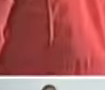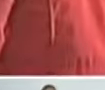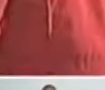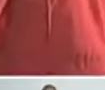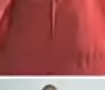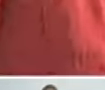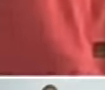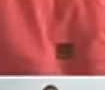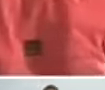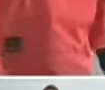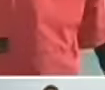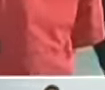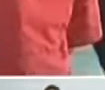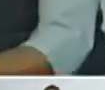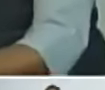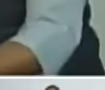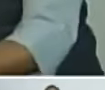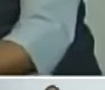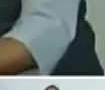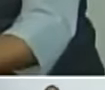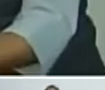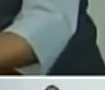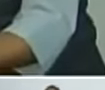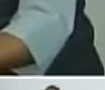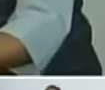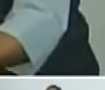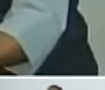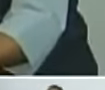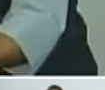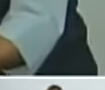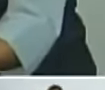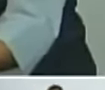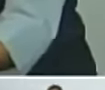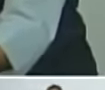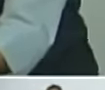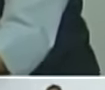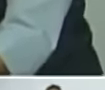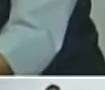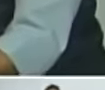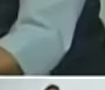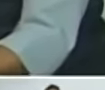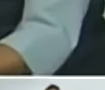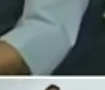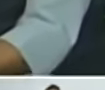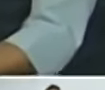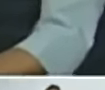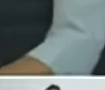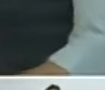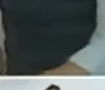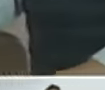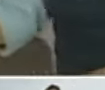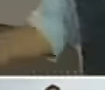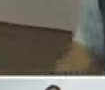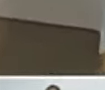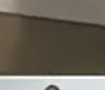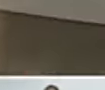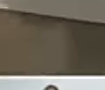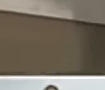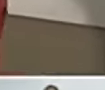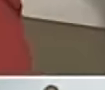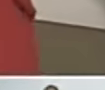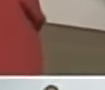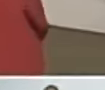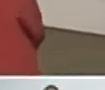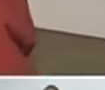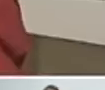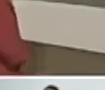Observamos en este momento, ya se han cumplido con los requisitos que establece la normativa electoral. Observamos también en las pantallas la